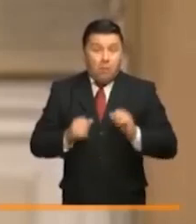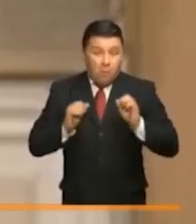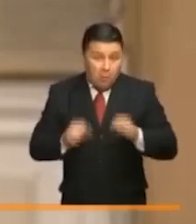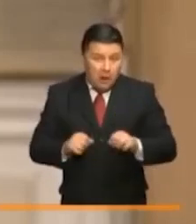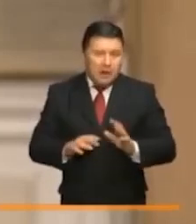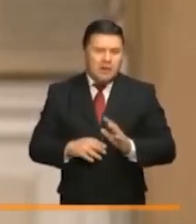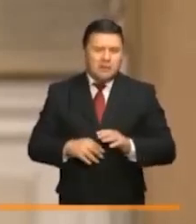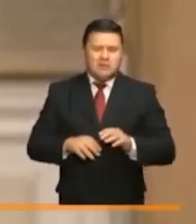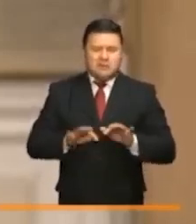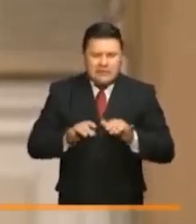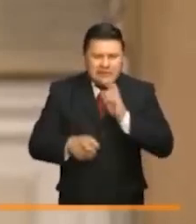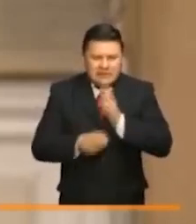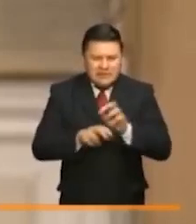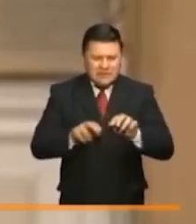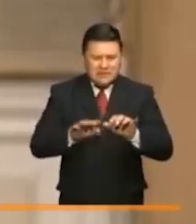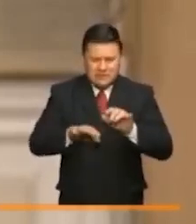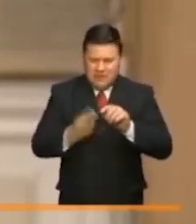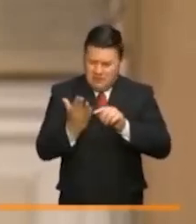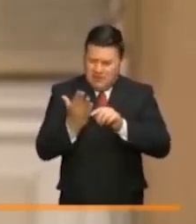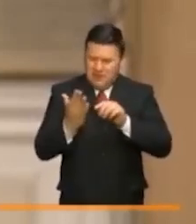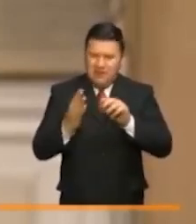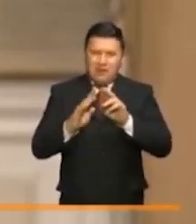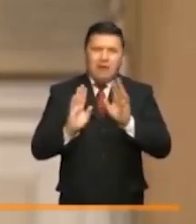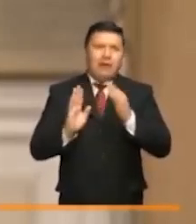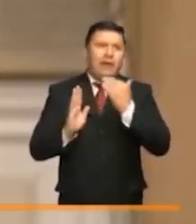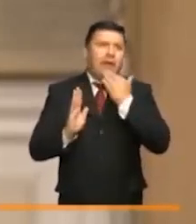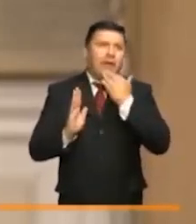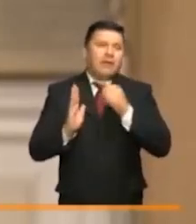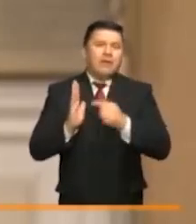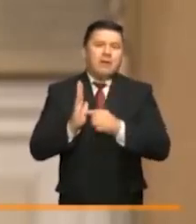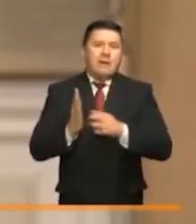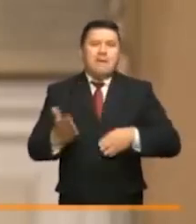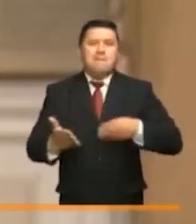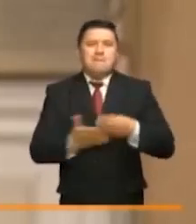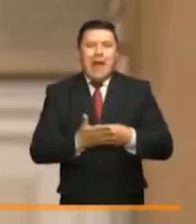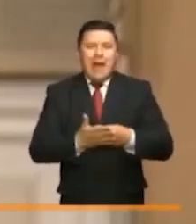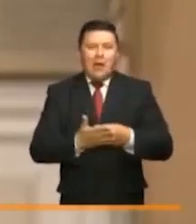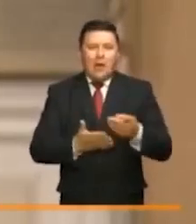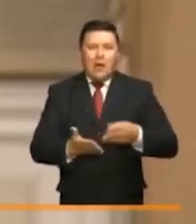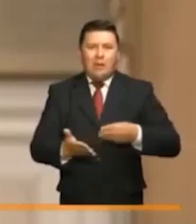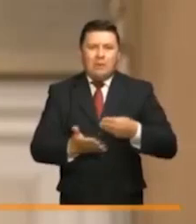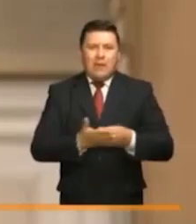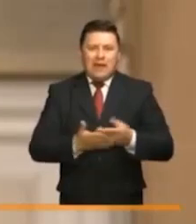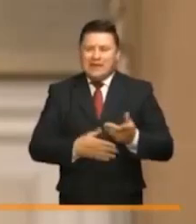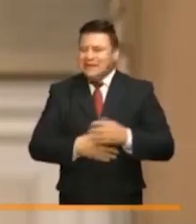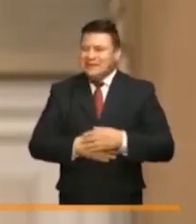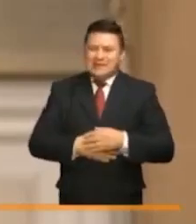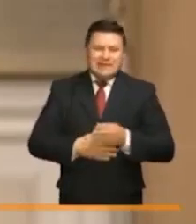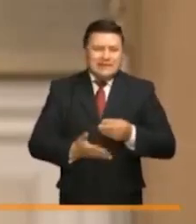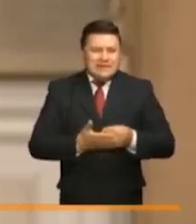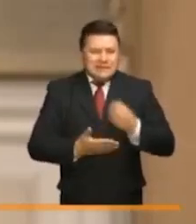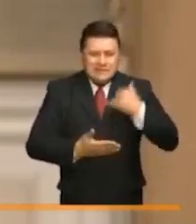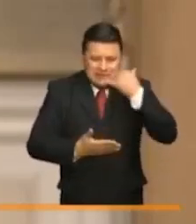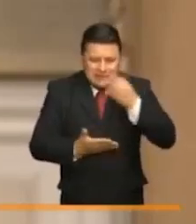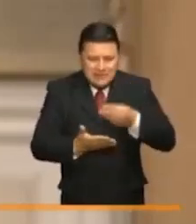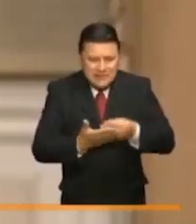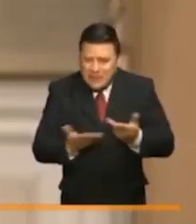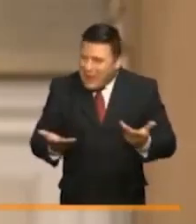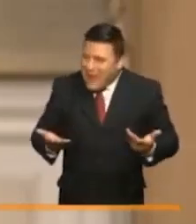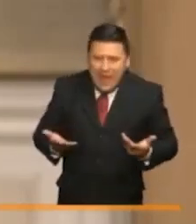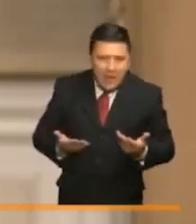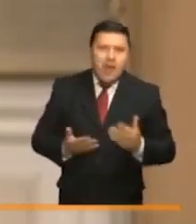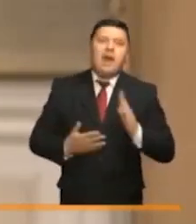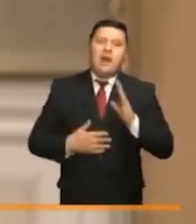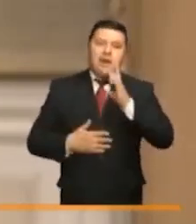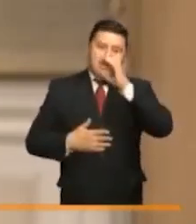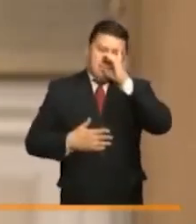haber unas dificultades de mantener, por ejemplo, los pagos en algunos casos. Hoy tomamos una decisión muy importante,